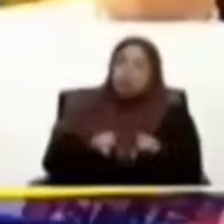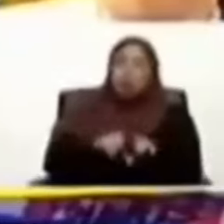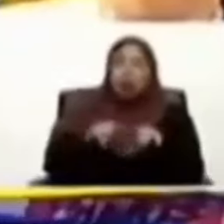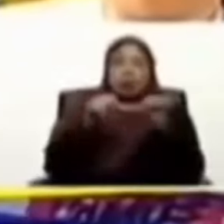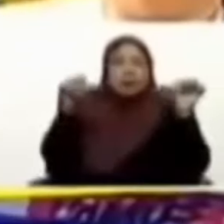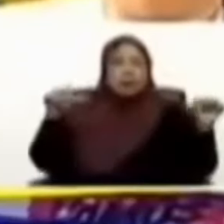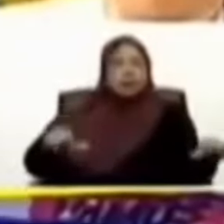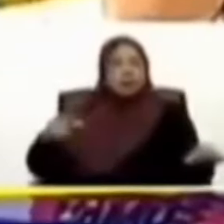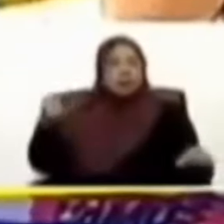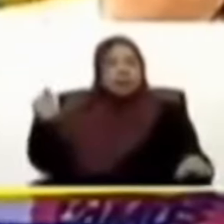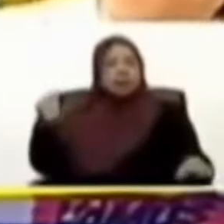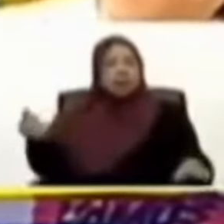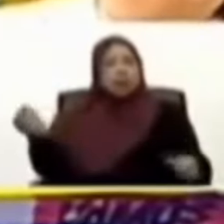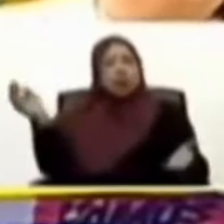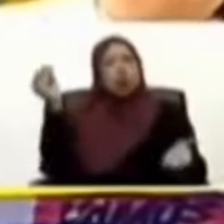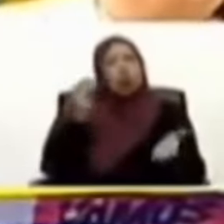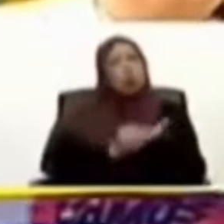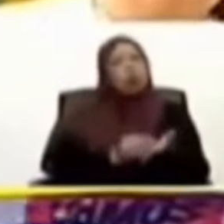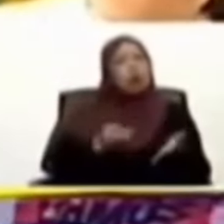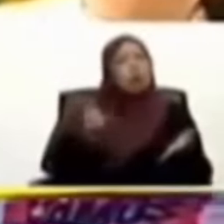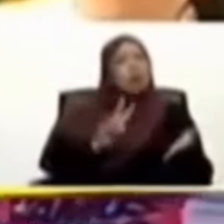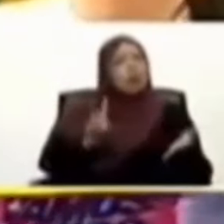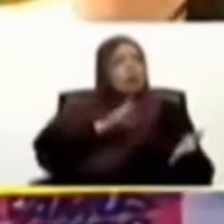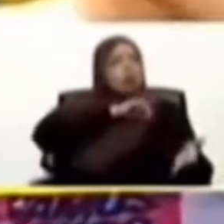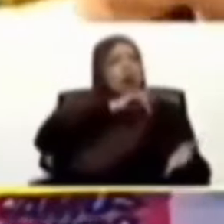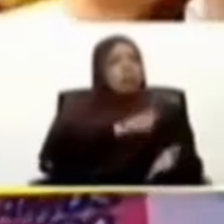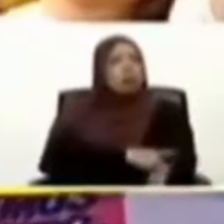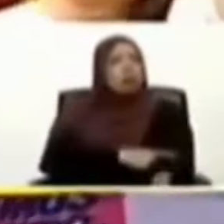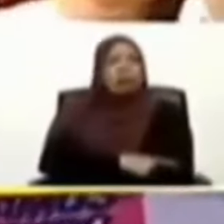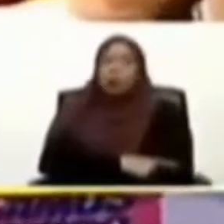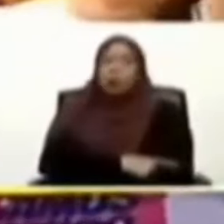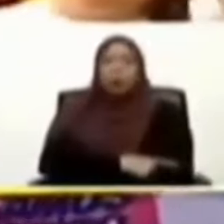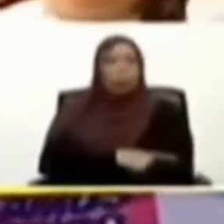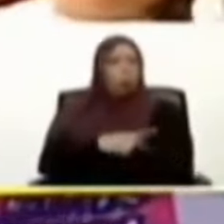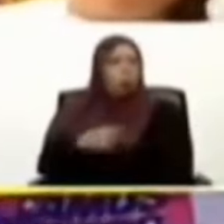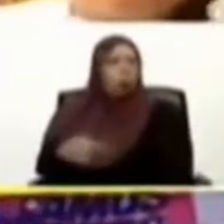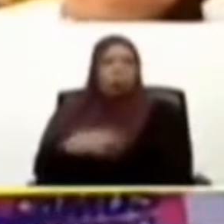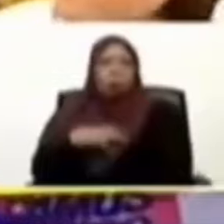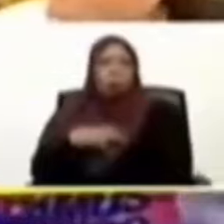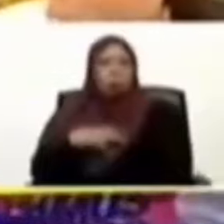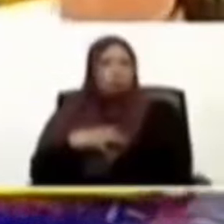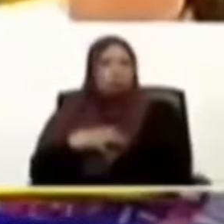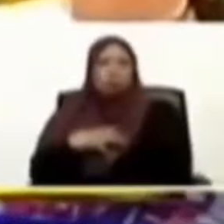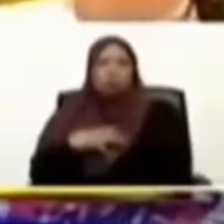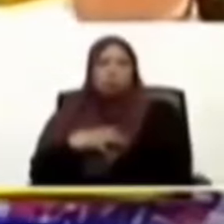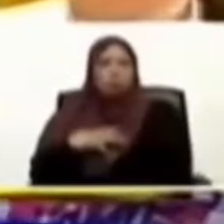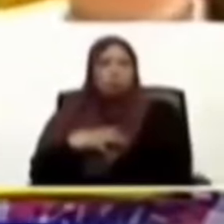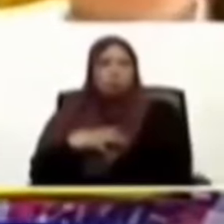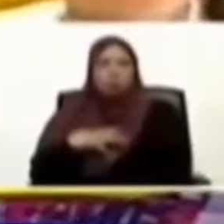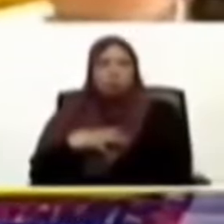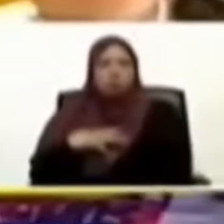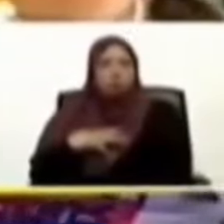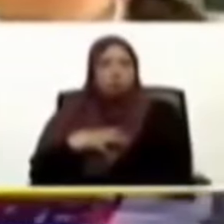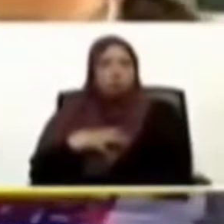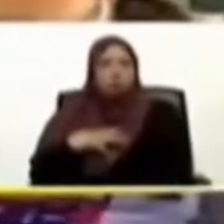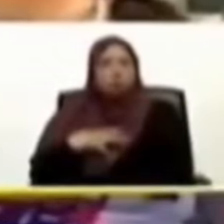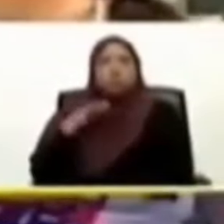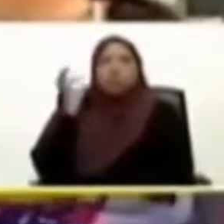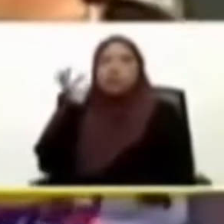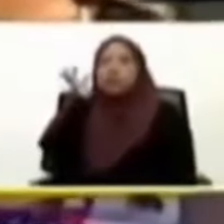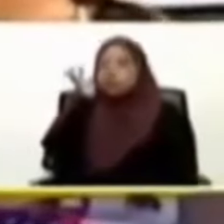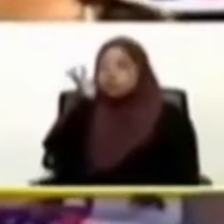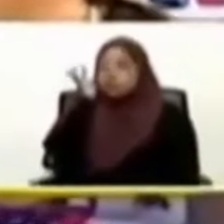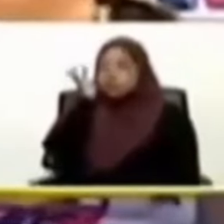el gobierno afirmó que habían votado 10.4 millones de personas, observadores independientes calcularon que la cifra